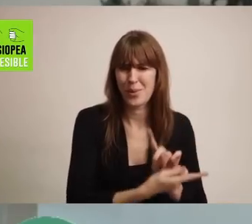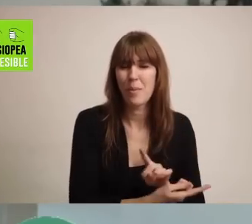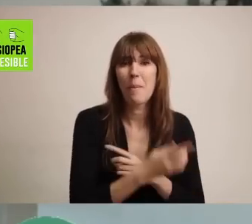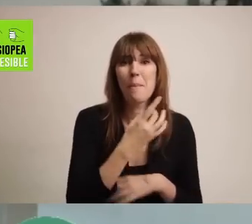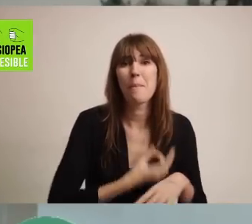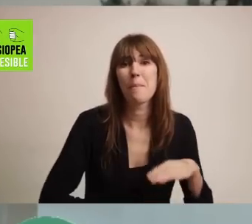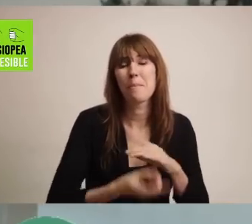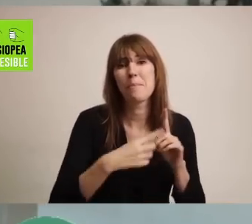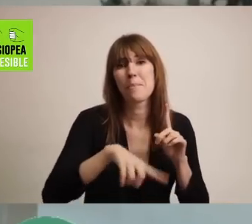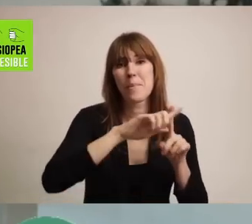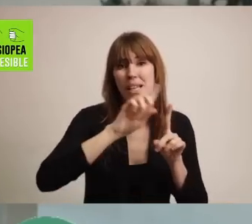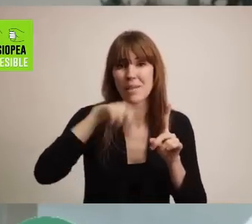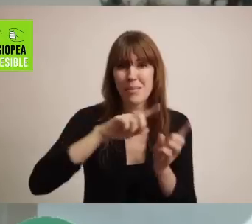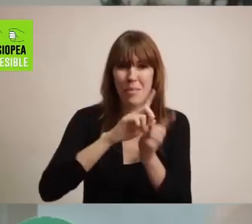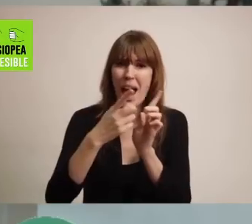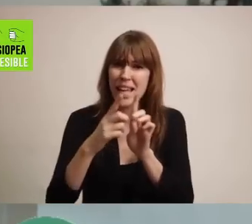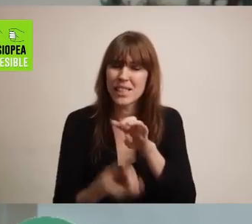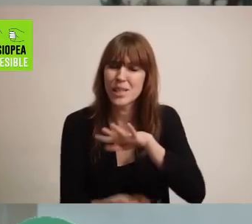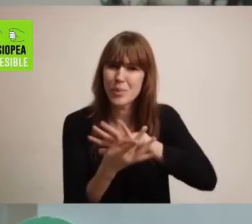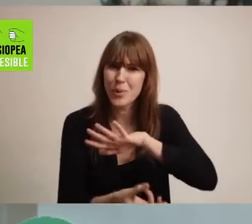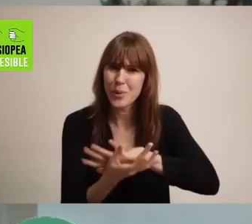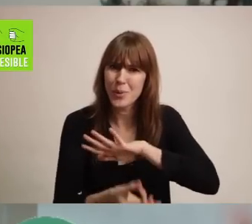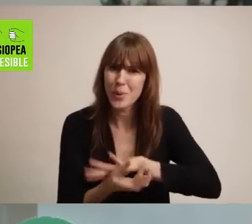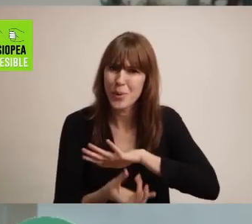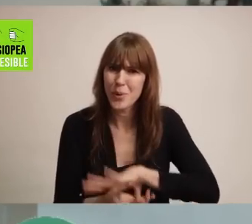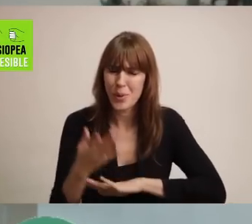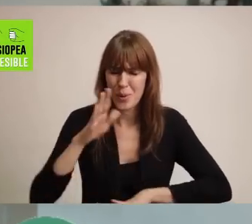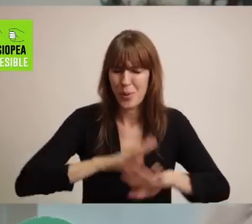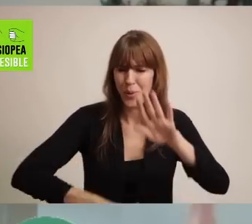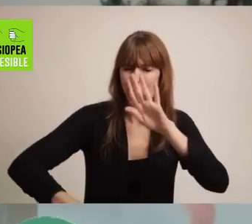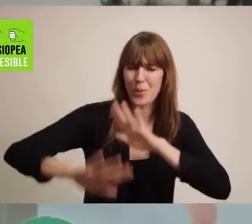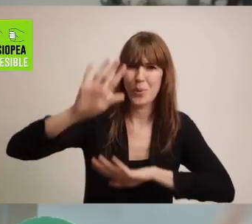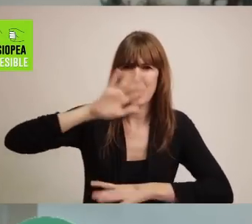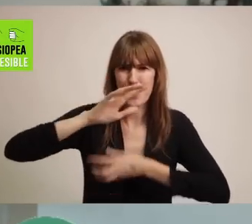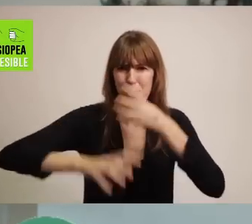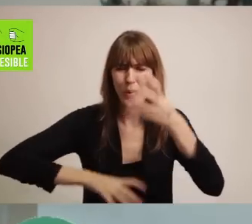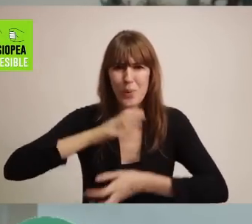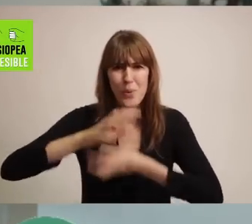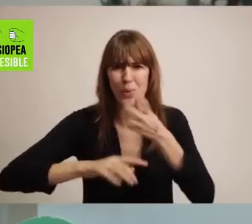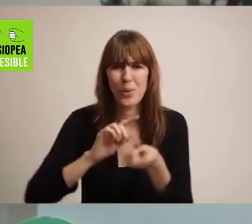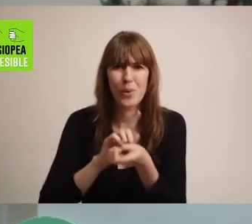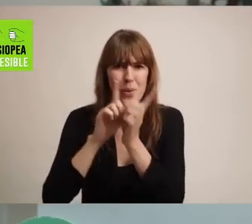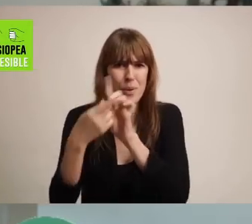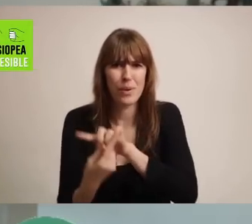serie de variantes que solo generan más lío, más conflicto, más alteración,